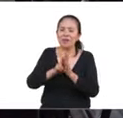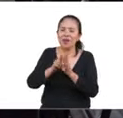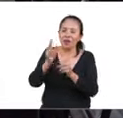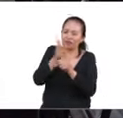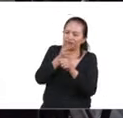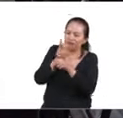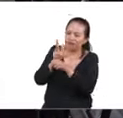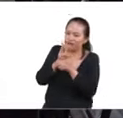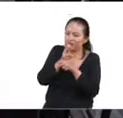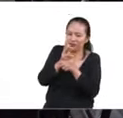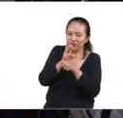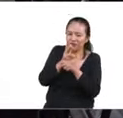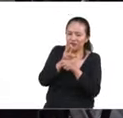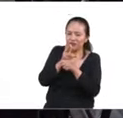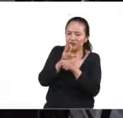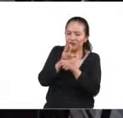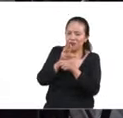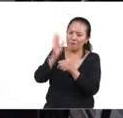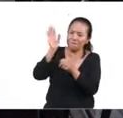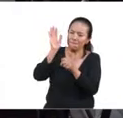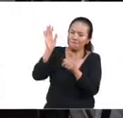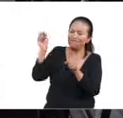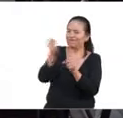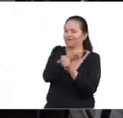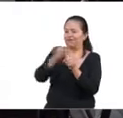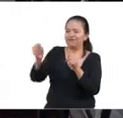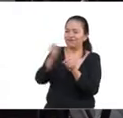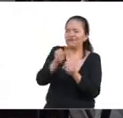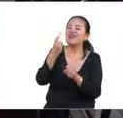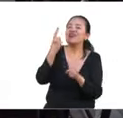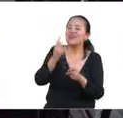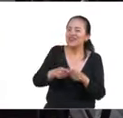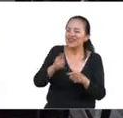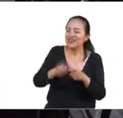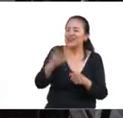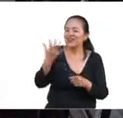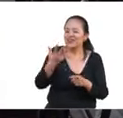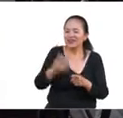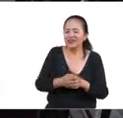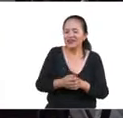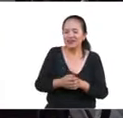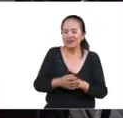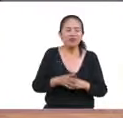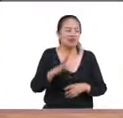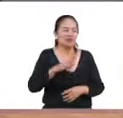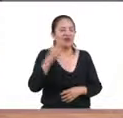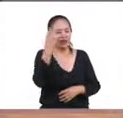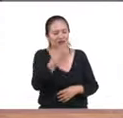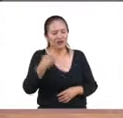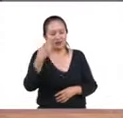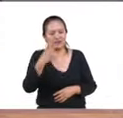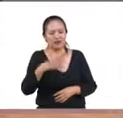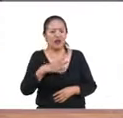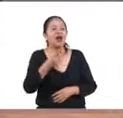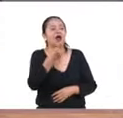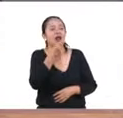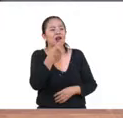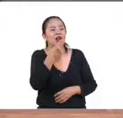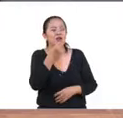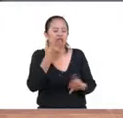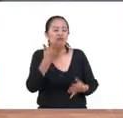valla golpea a esta persona para tirarla. ¿Ya identificaron a esta persona? ¿Se trataba de algún elemento? Hay que revisarlo. La policía tiene